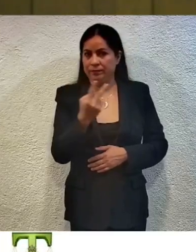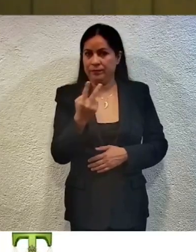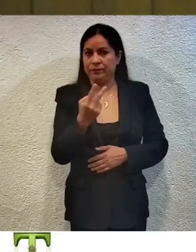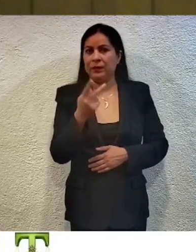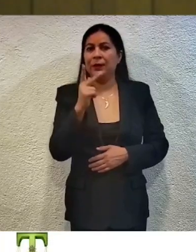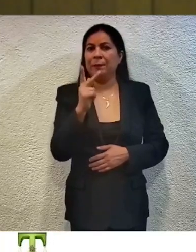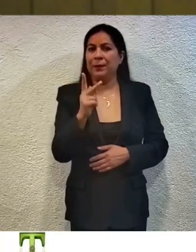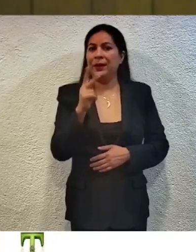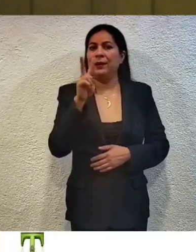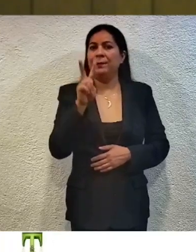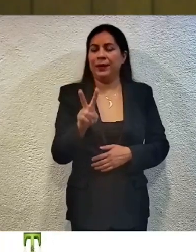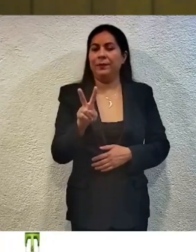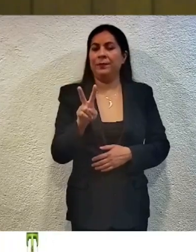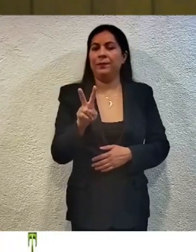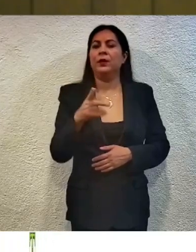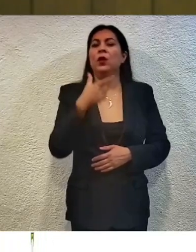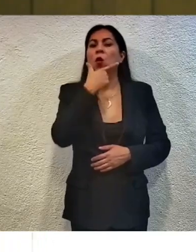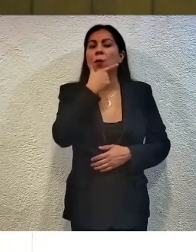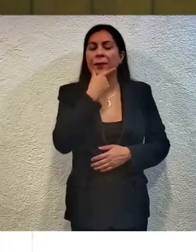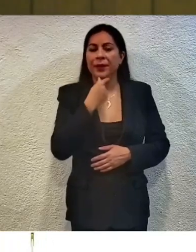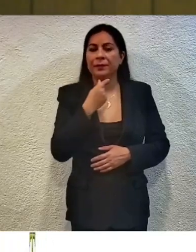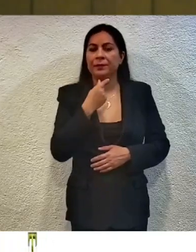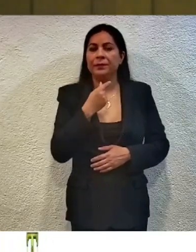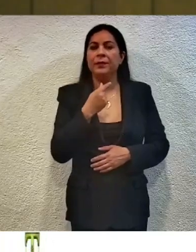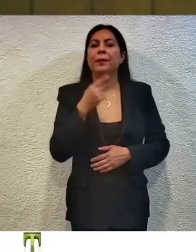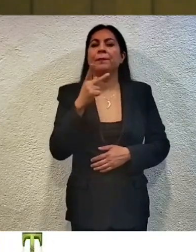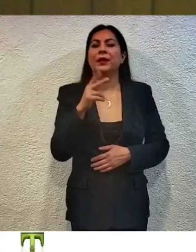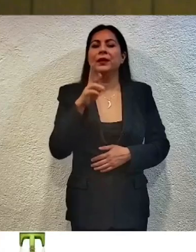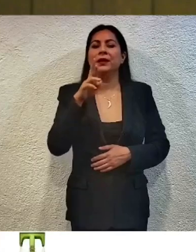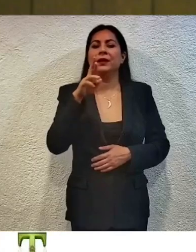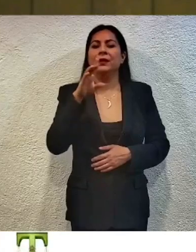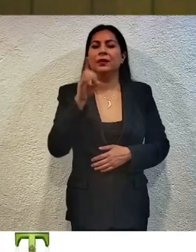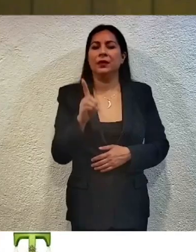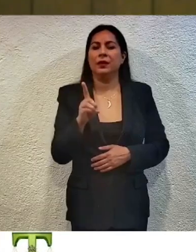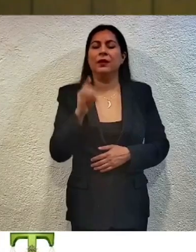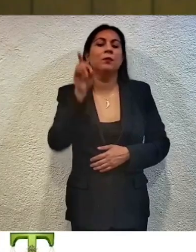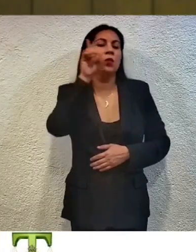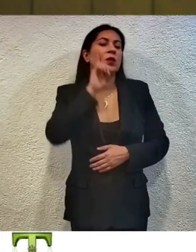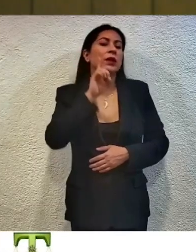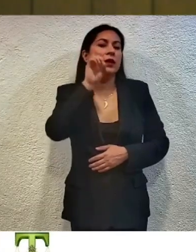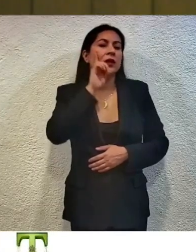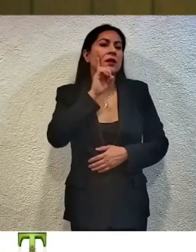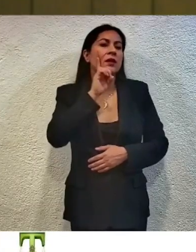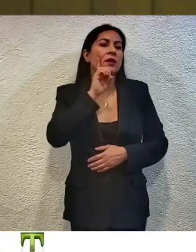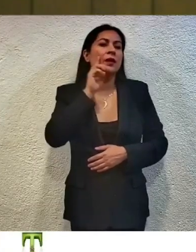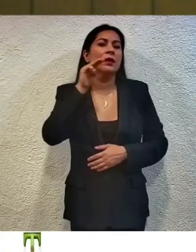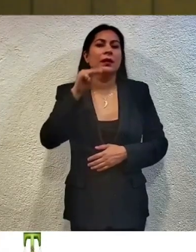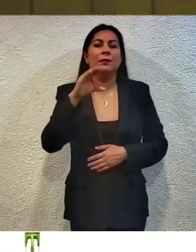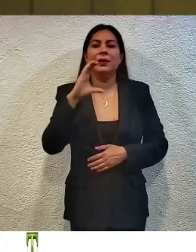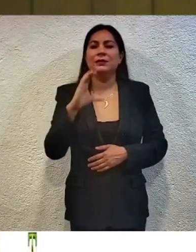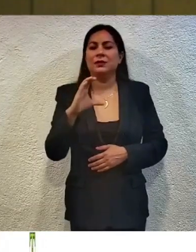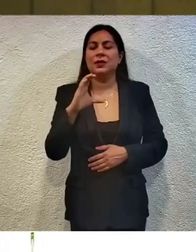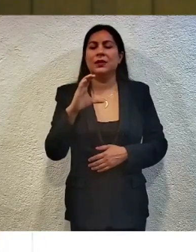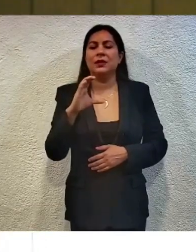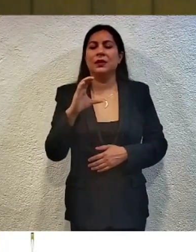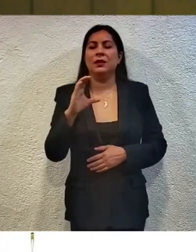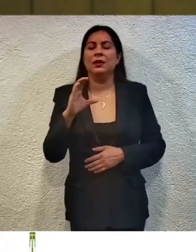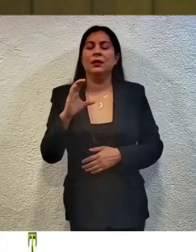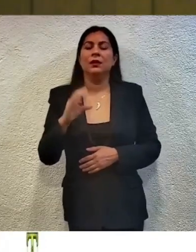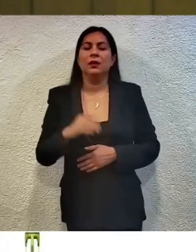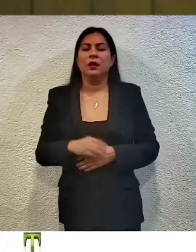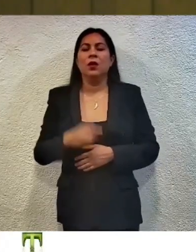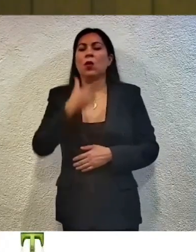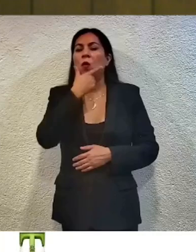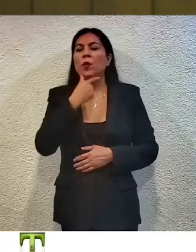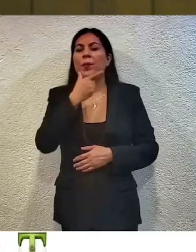PB, hombre, PRD, mujer, MC,